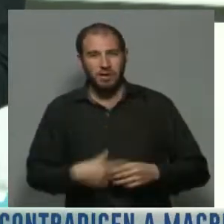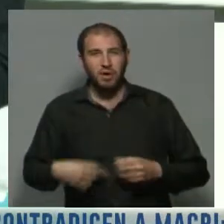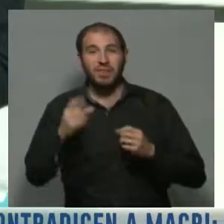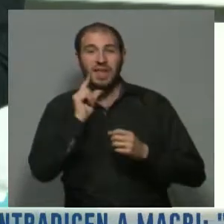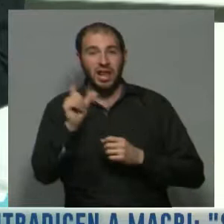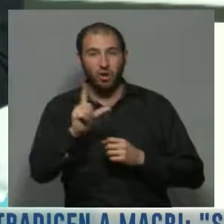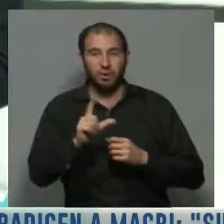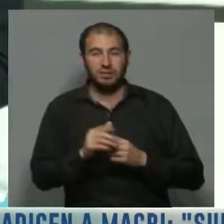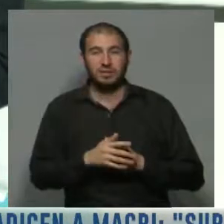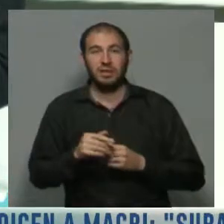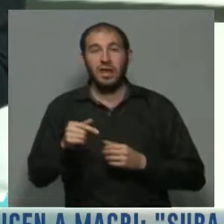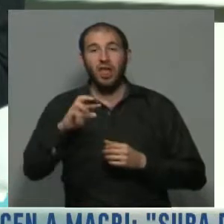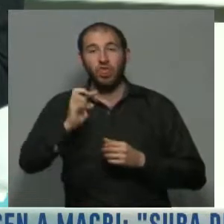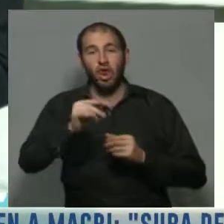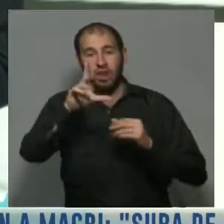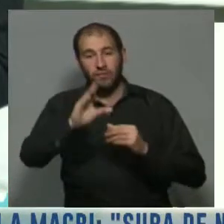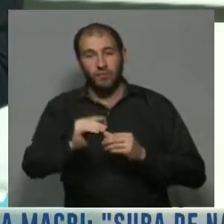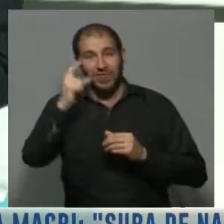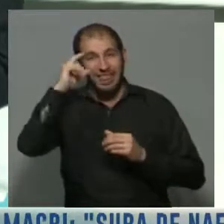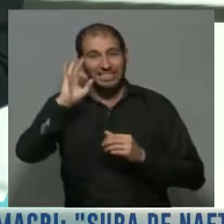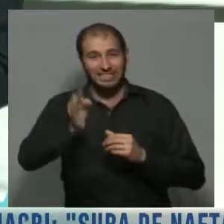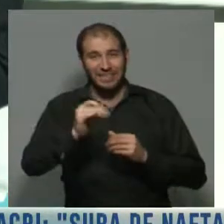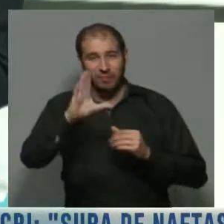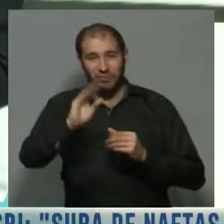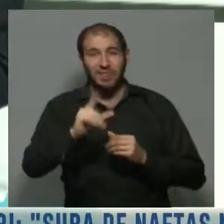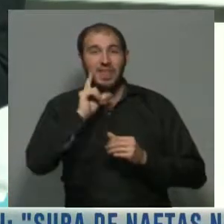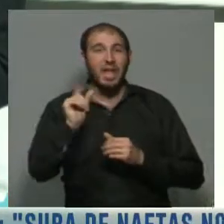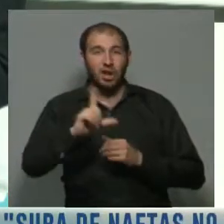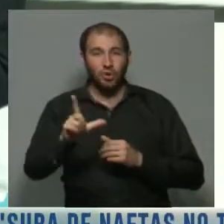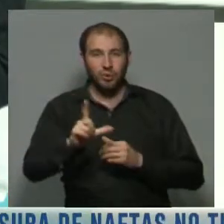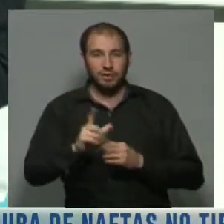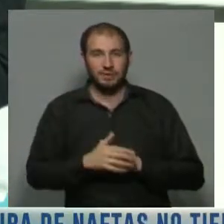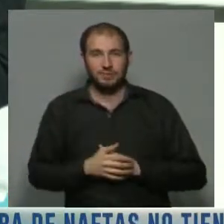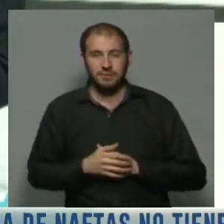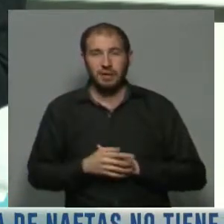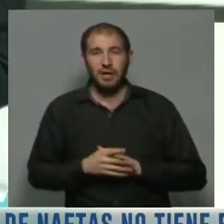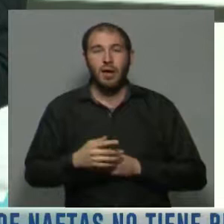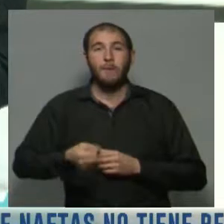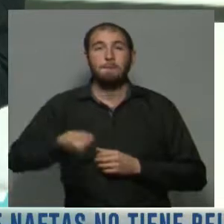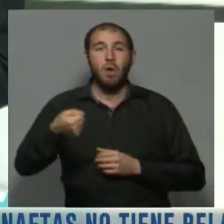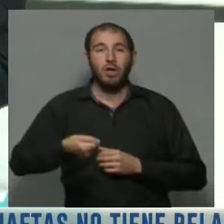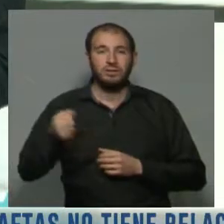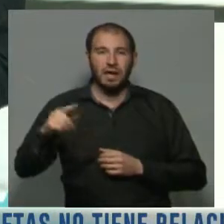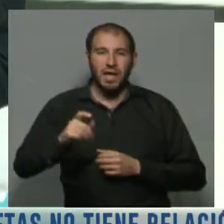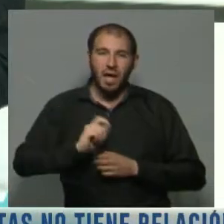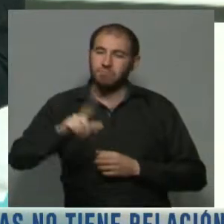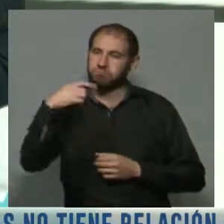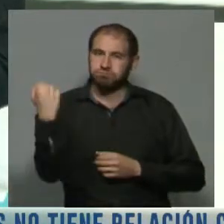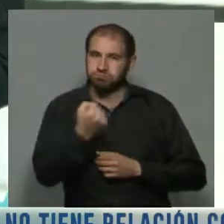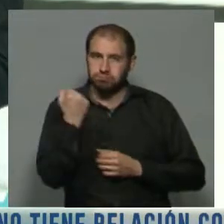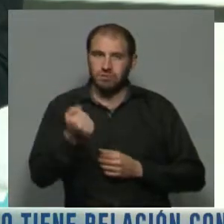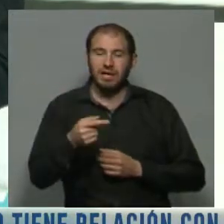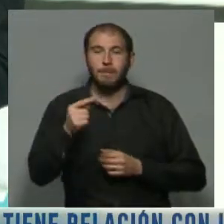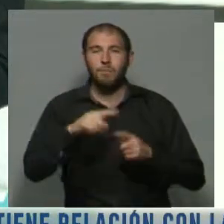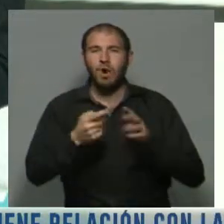del lunes con una caída del dólar de casi 10 centavos el día lunes. La bolsa tuvo una suba bastante importante y el